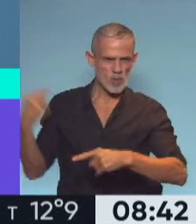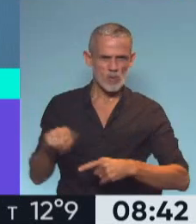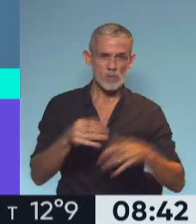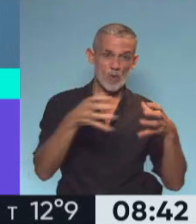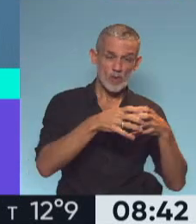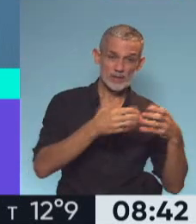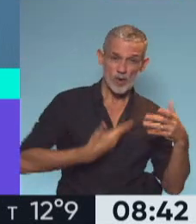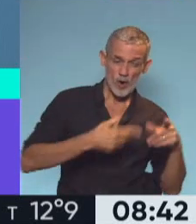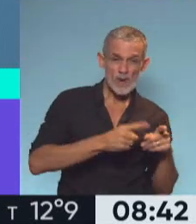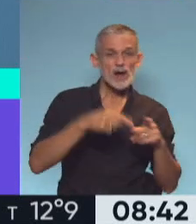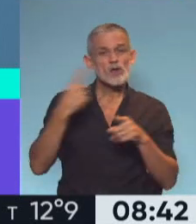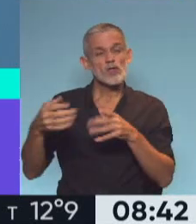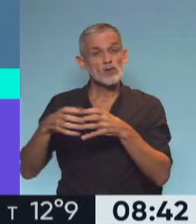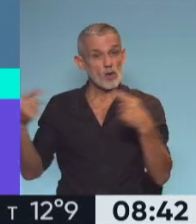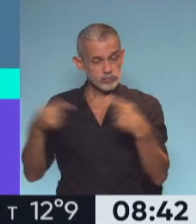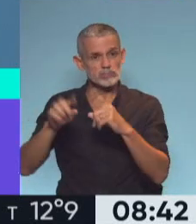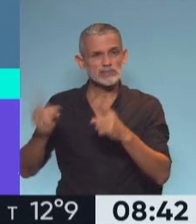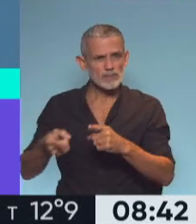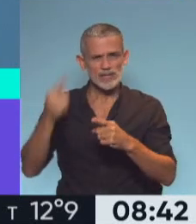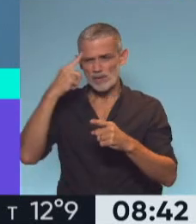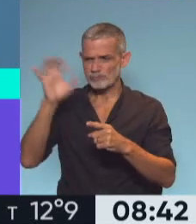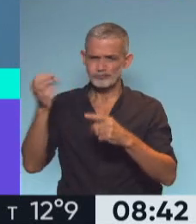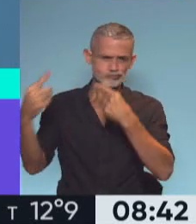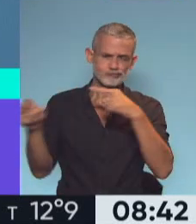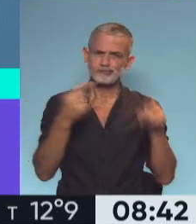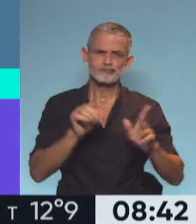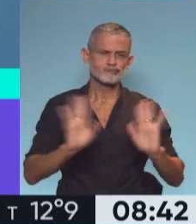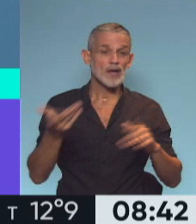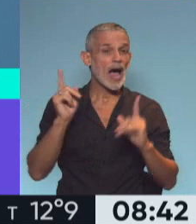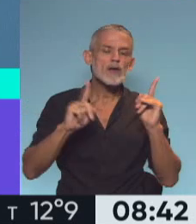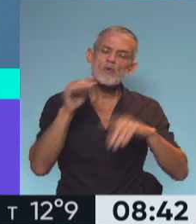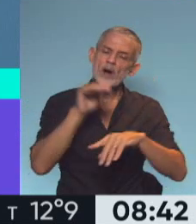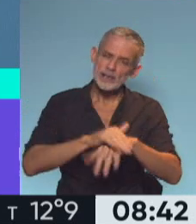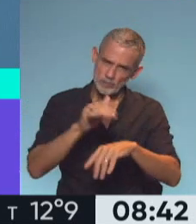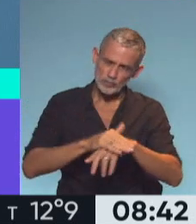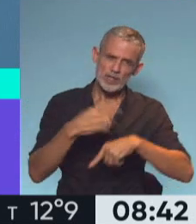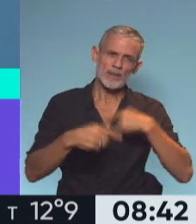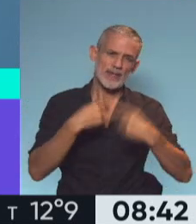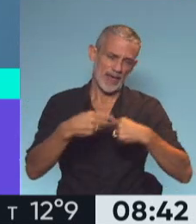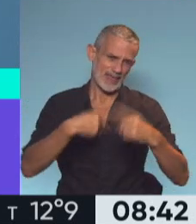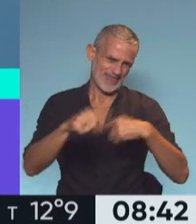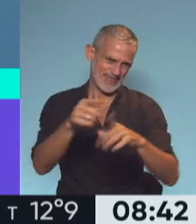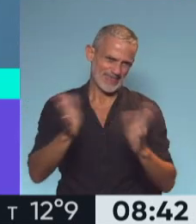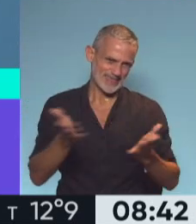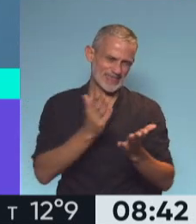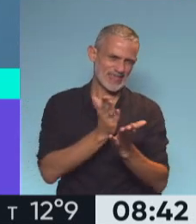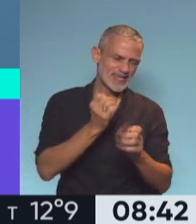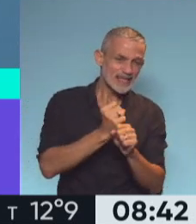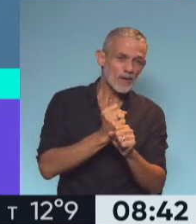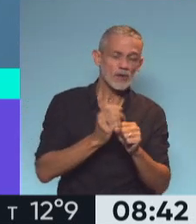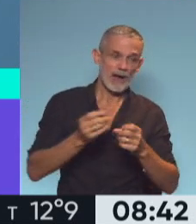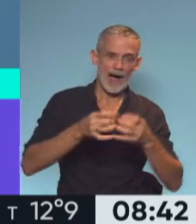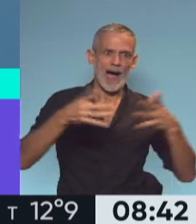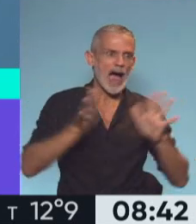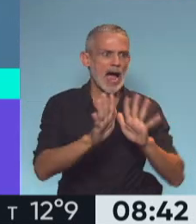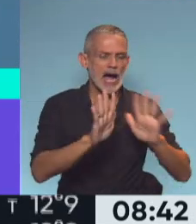la oposición. Hay que ver cómo, insisto con esto, los que tienen responsabilidad de gestión tratan de que la situación no se desmadre.